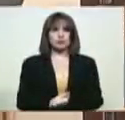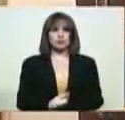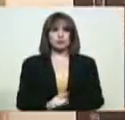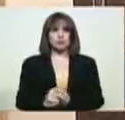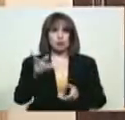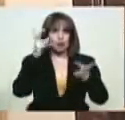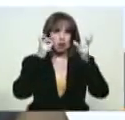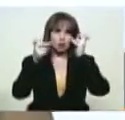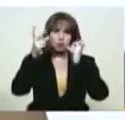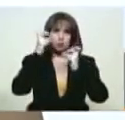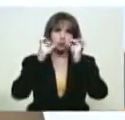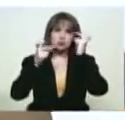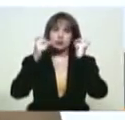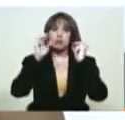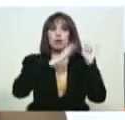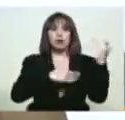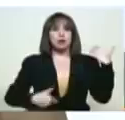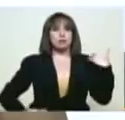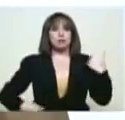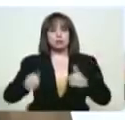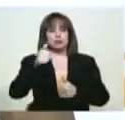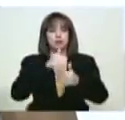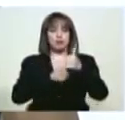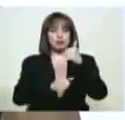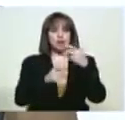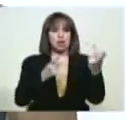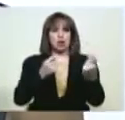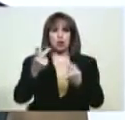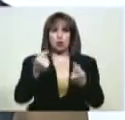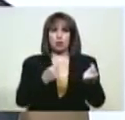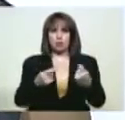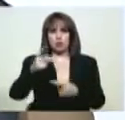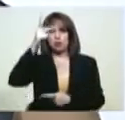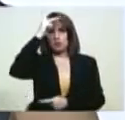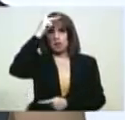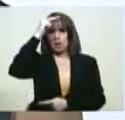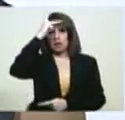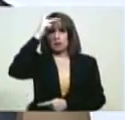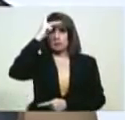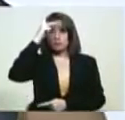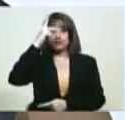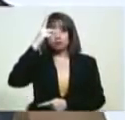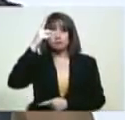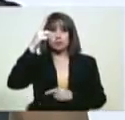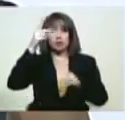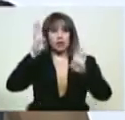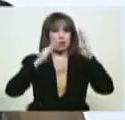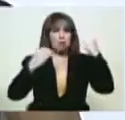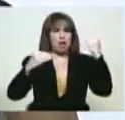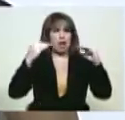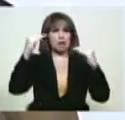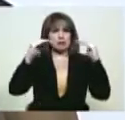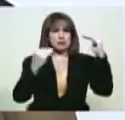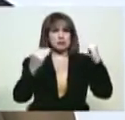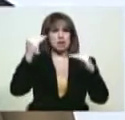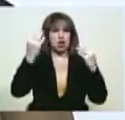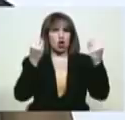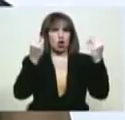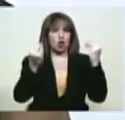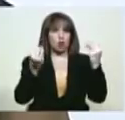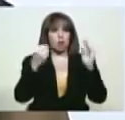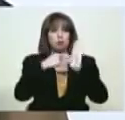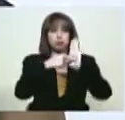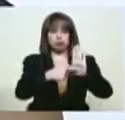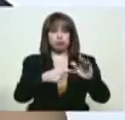las declaraciones del vicepresidente sectorial para el área económica, Tared El Aissami, quien daba cuenta, un balance sobre lo que ha sido esta reunión de trabajo